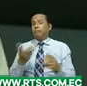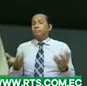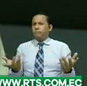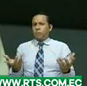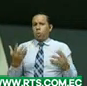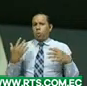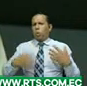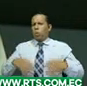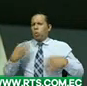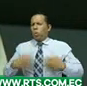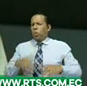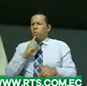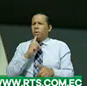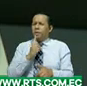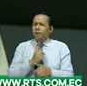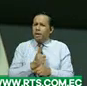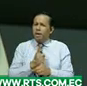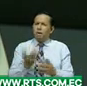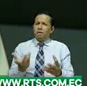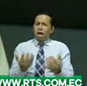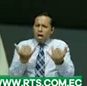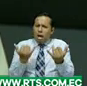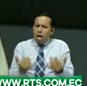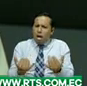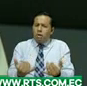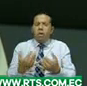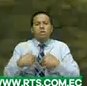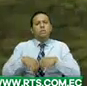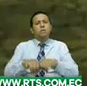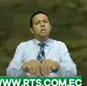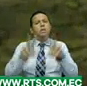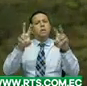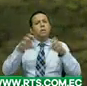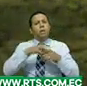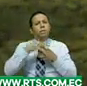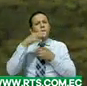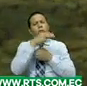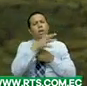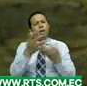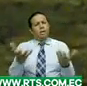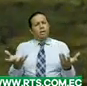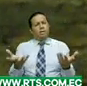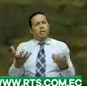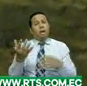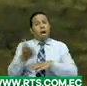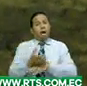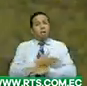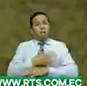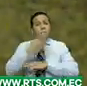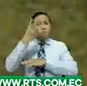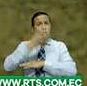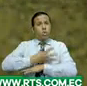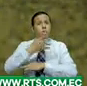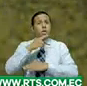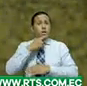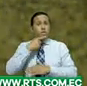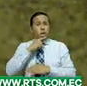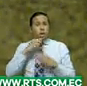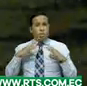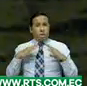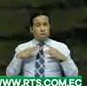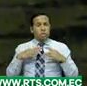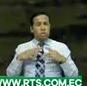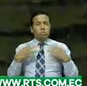alarmante, considerando que aún estamos en pandemia. Durante estos 4 días de descanso, la Autoridad de Seguridad registró 13